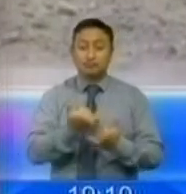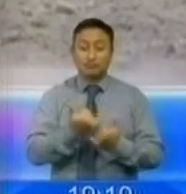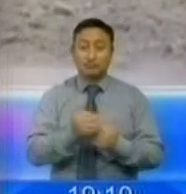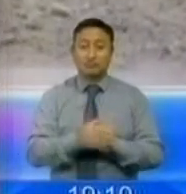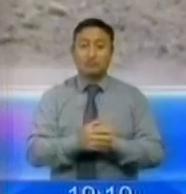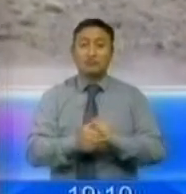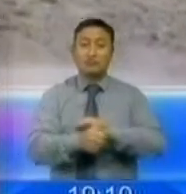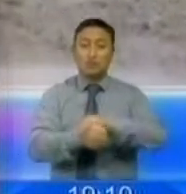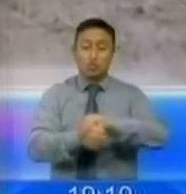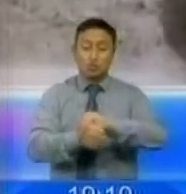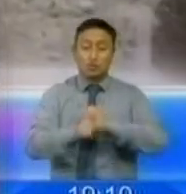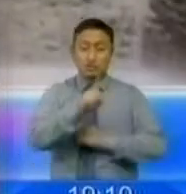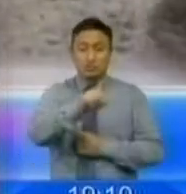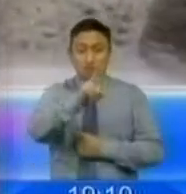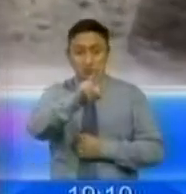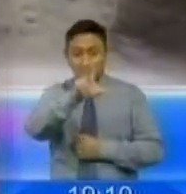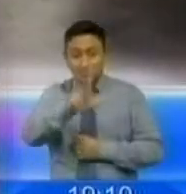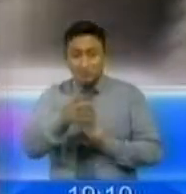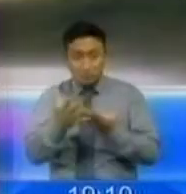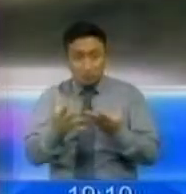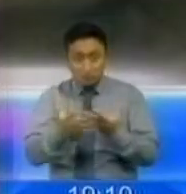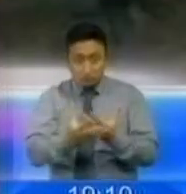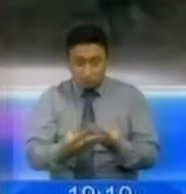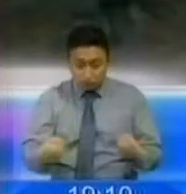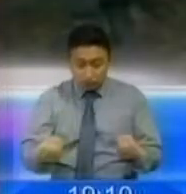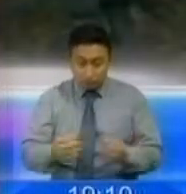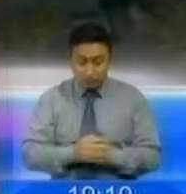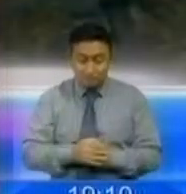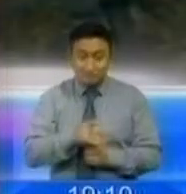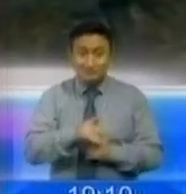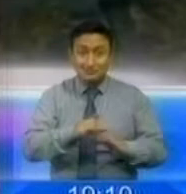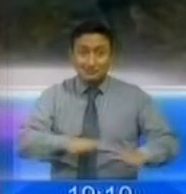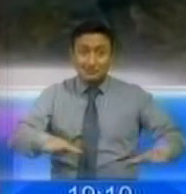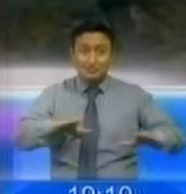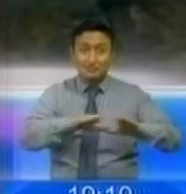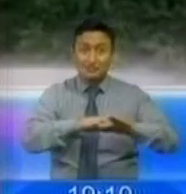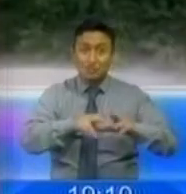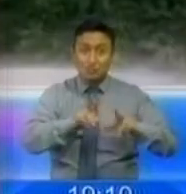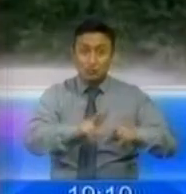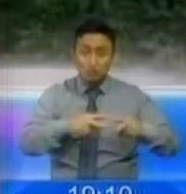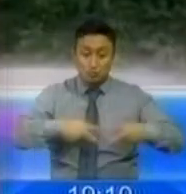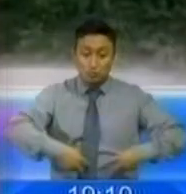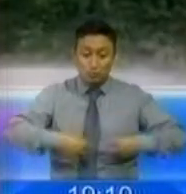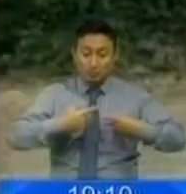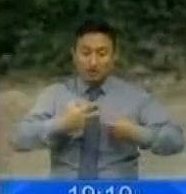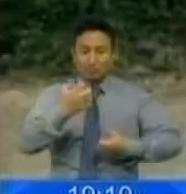las 123 crías afectaría severamente la biodiversidad del